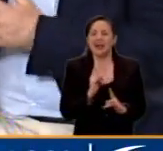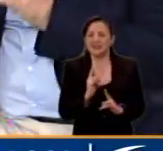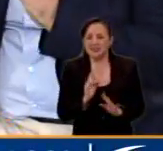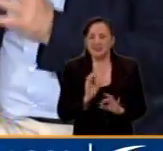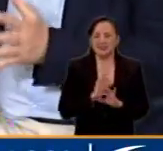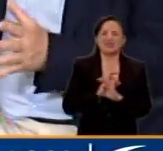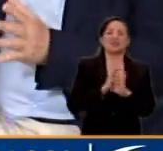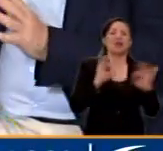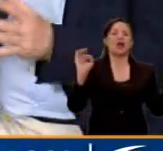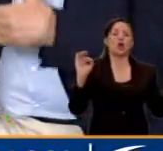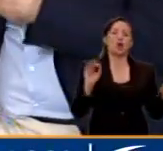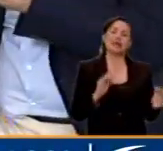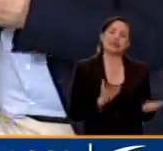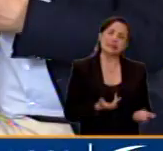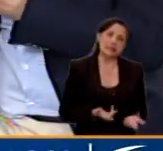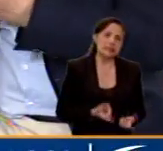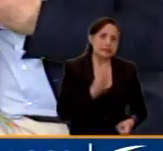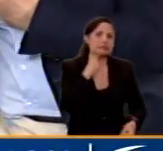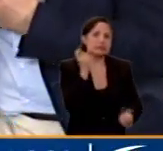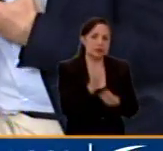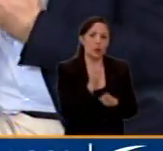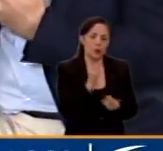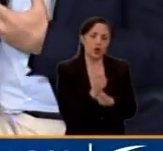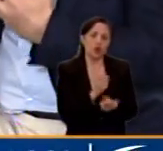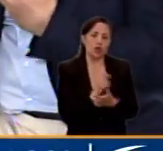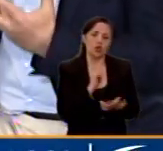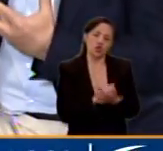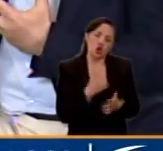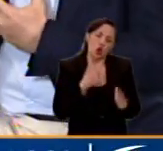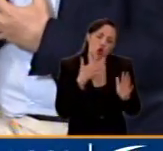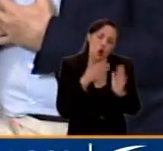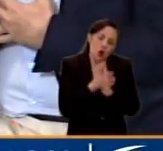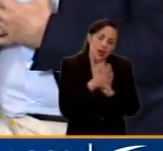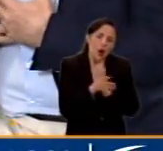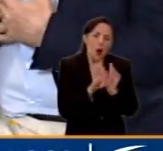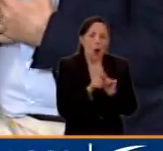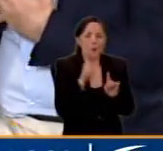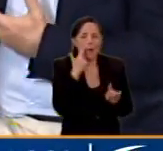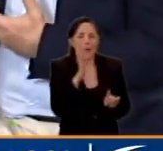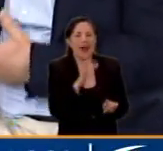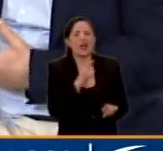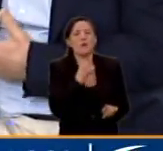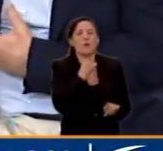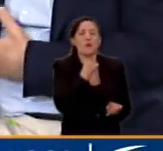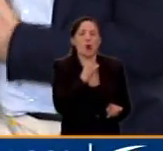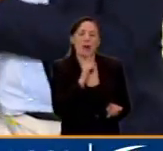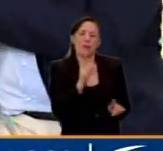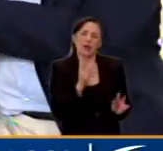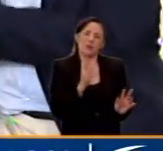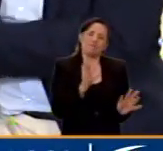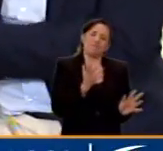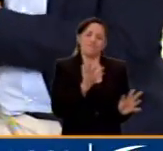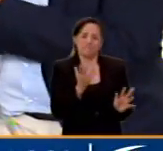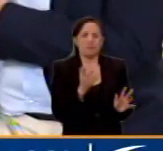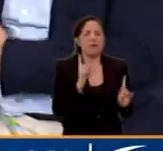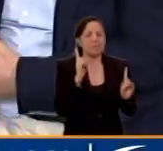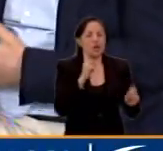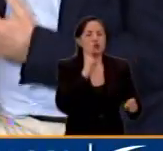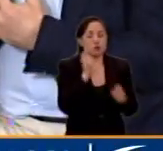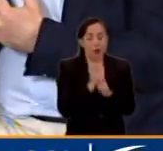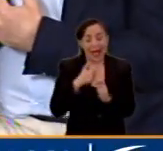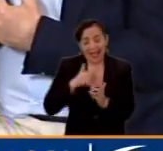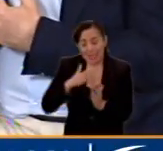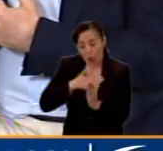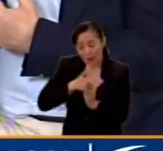Es muy complicado, lo he comentado así con un tono un poco irónico y de broma, pero es realmente complicado trasladar mis